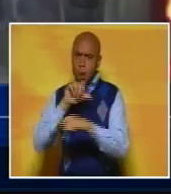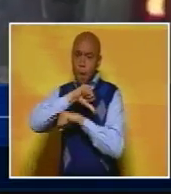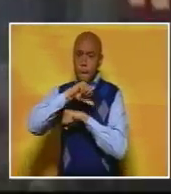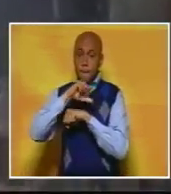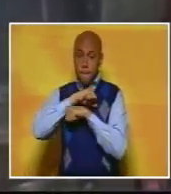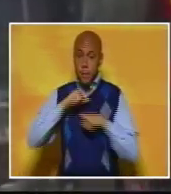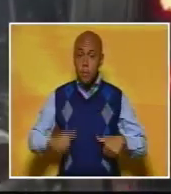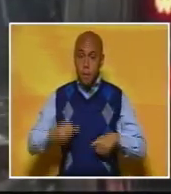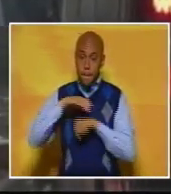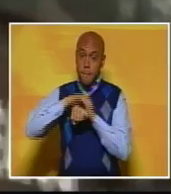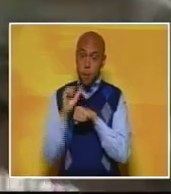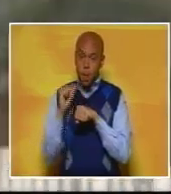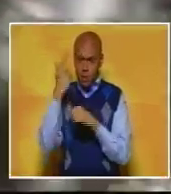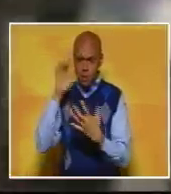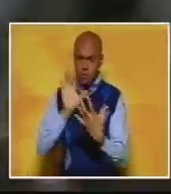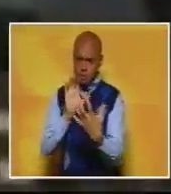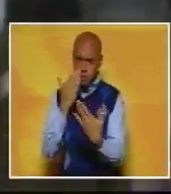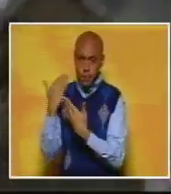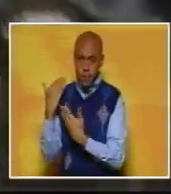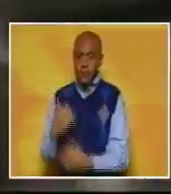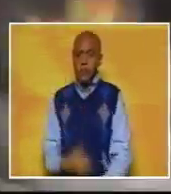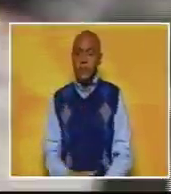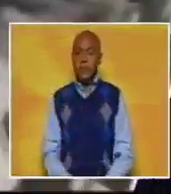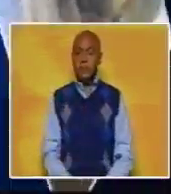del Cuerpo de Carabineros.